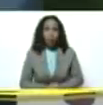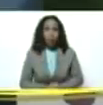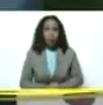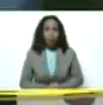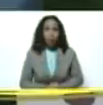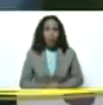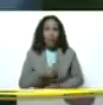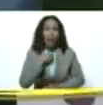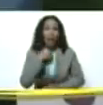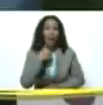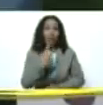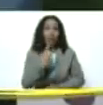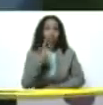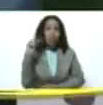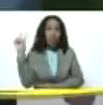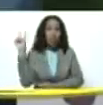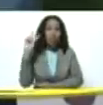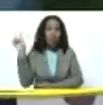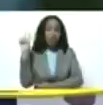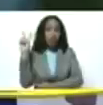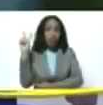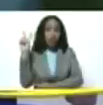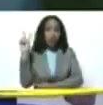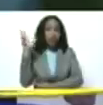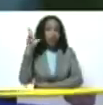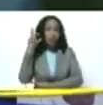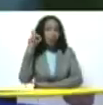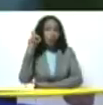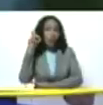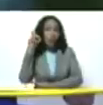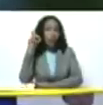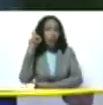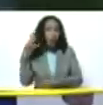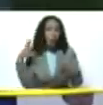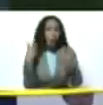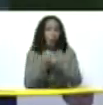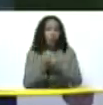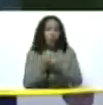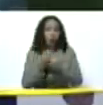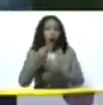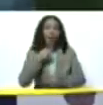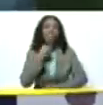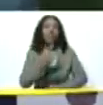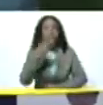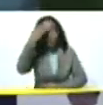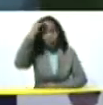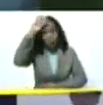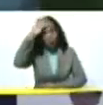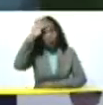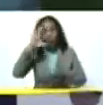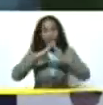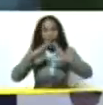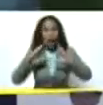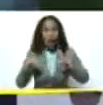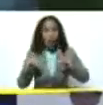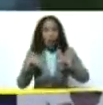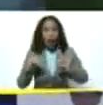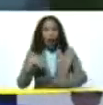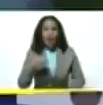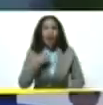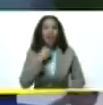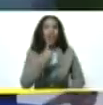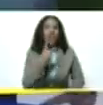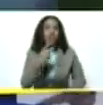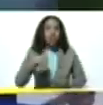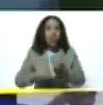La voz de Venezuela retumbará junto a la voz de Cuba, la voz de Nicaragua y la voz del ALBA